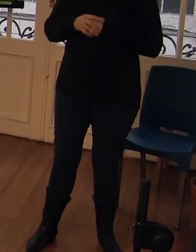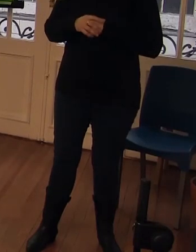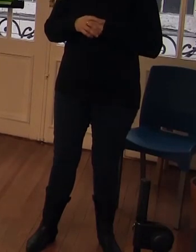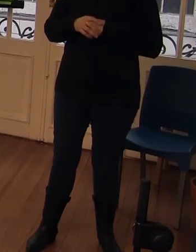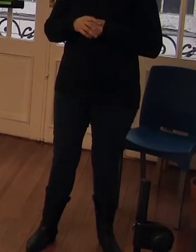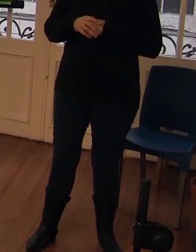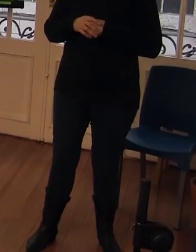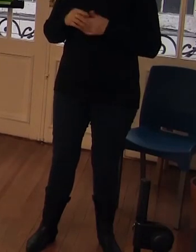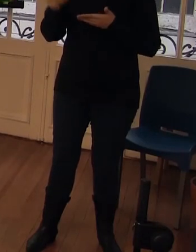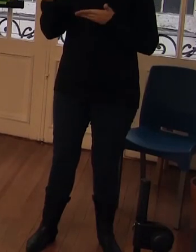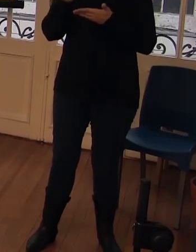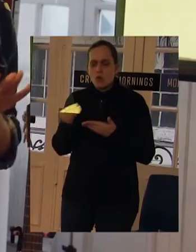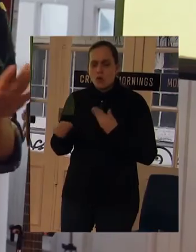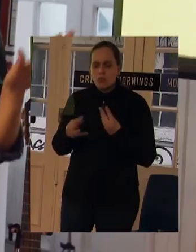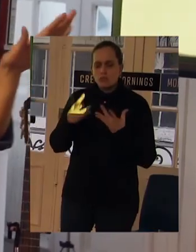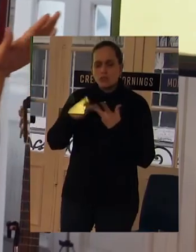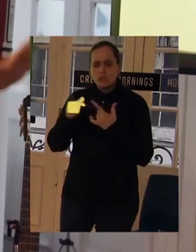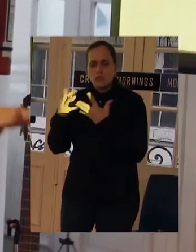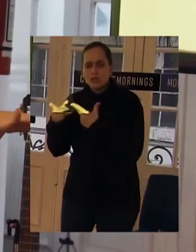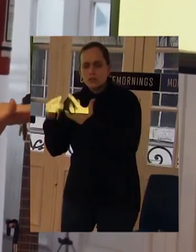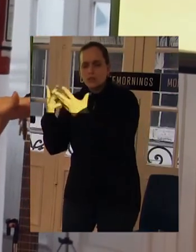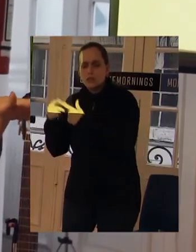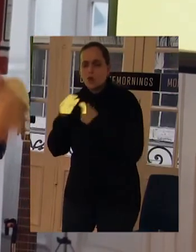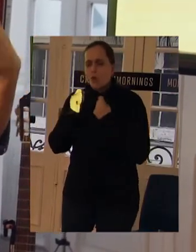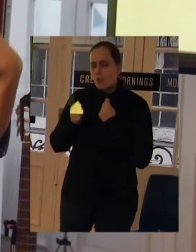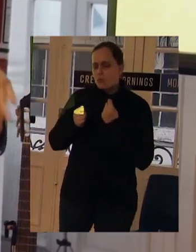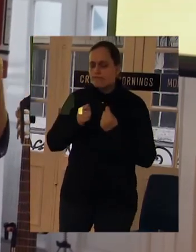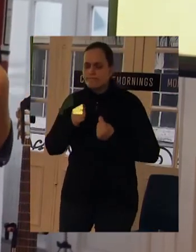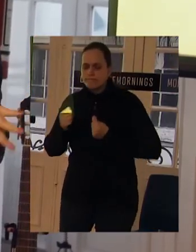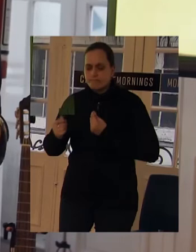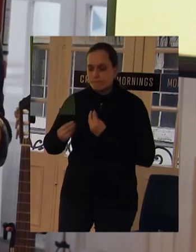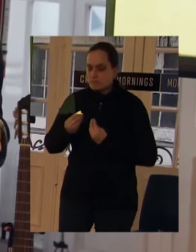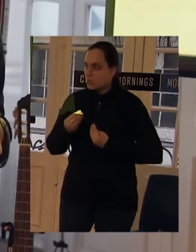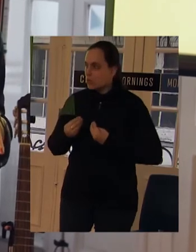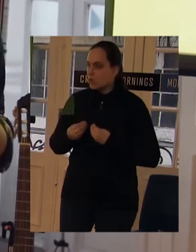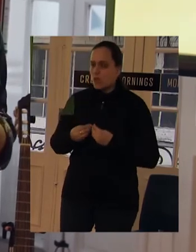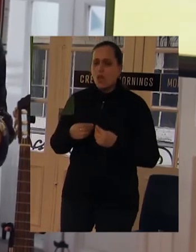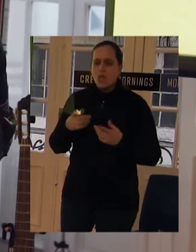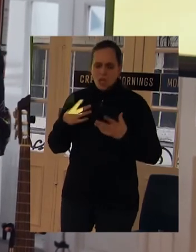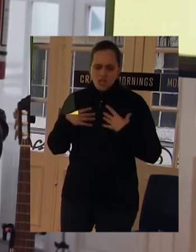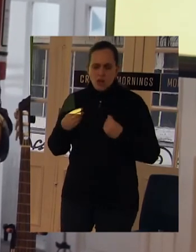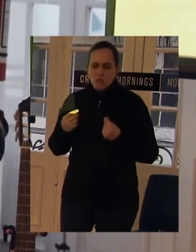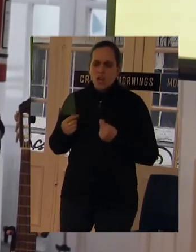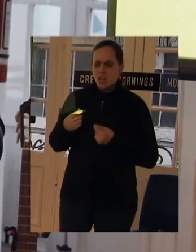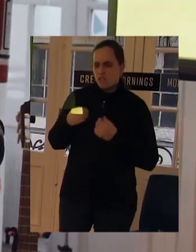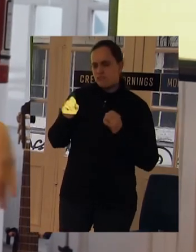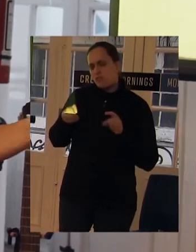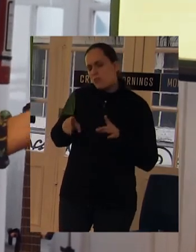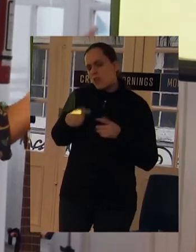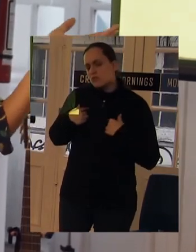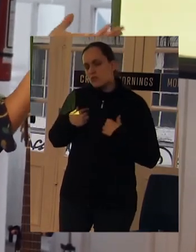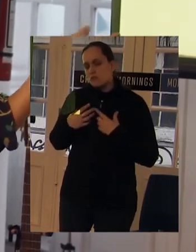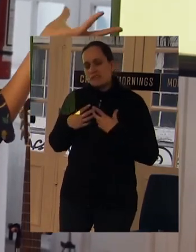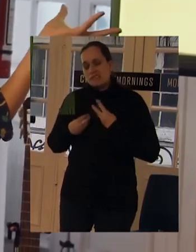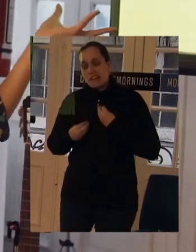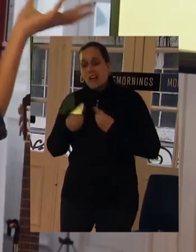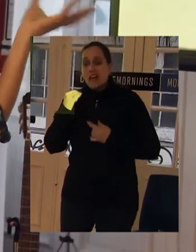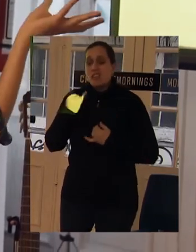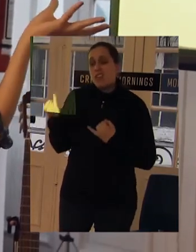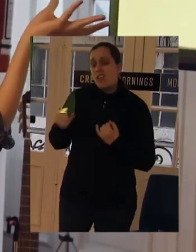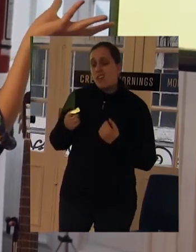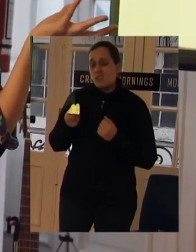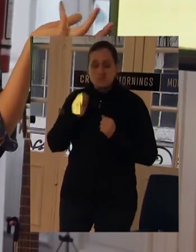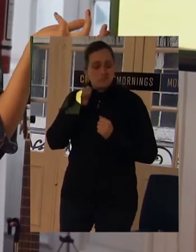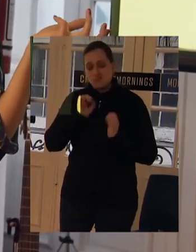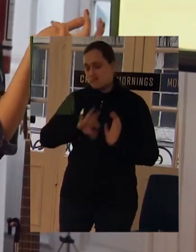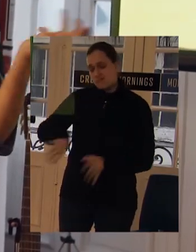voy viviendo durante el proceso, como van a decir, ok, es normal que te sientas así, ok. ¿Qué pasa?